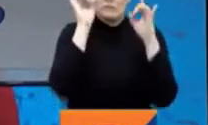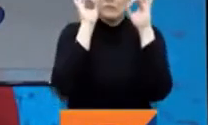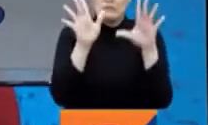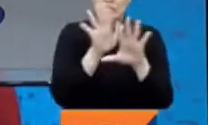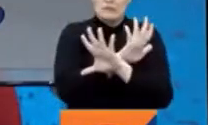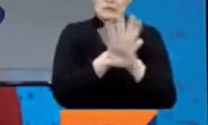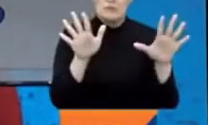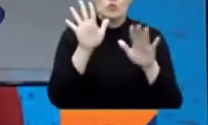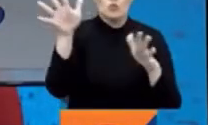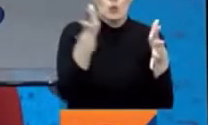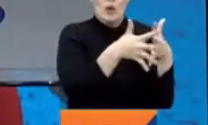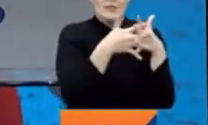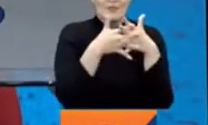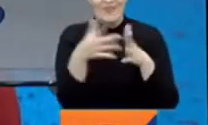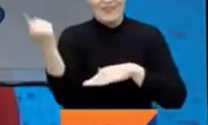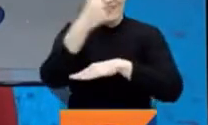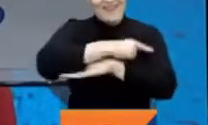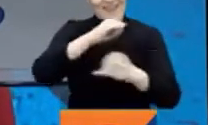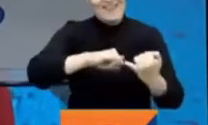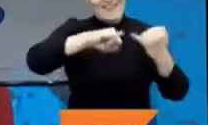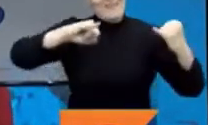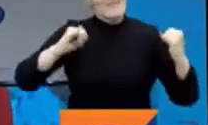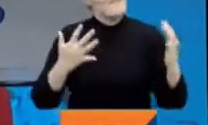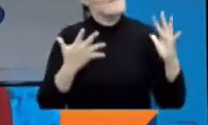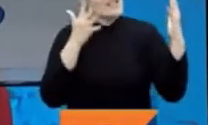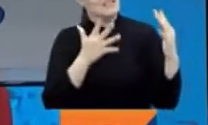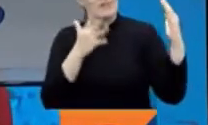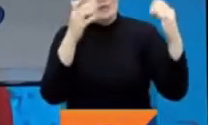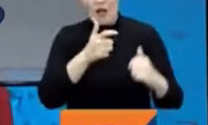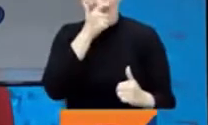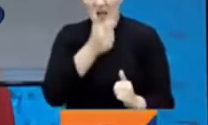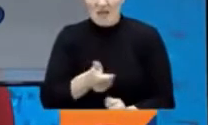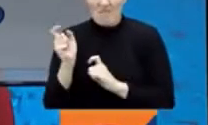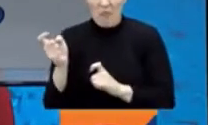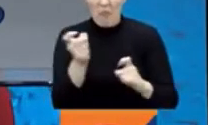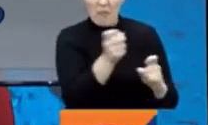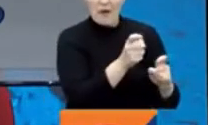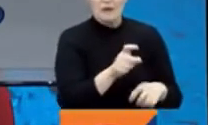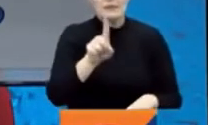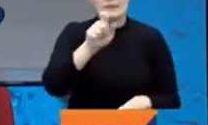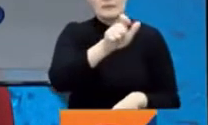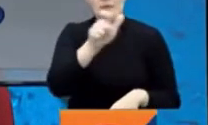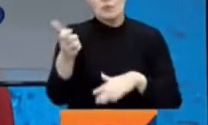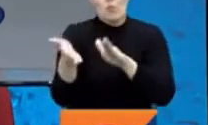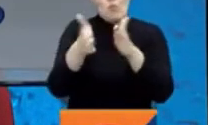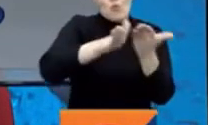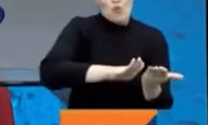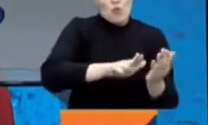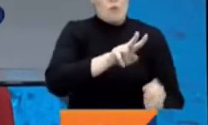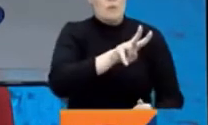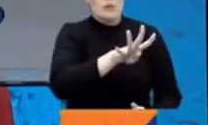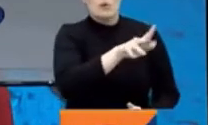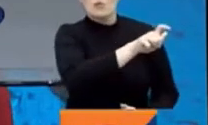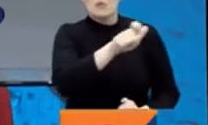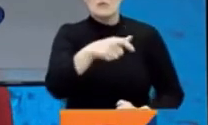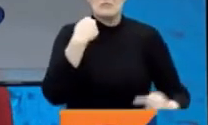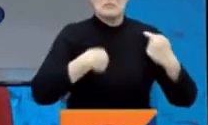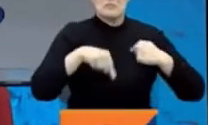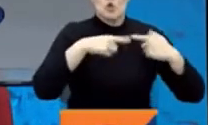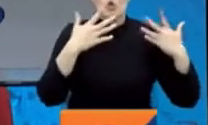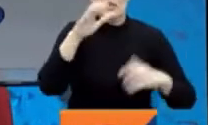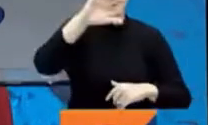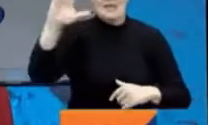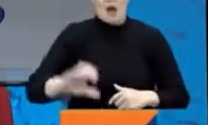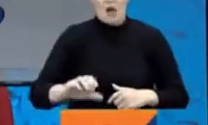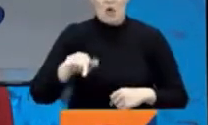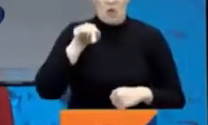desfile de celebración de la independencia en Estados Unidos. Al menos 6 personas fallecieron y más de 24 tienen heridas de gravedad.